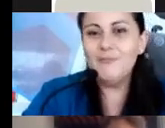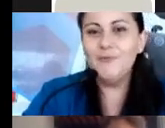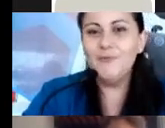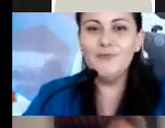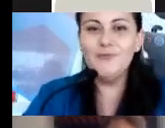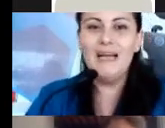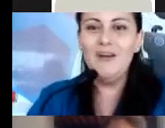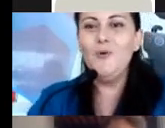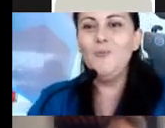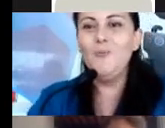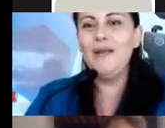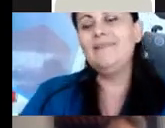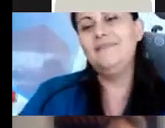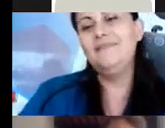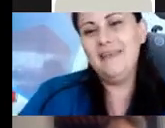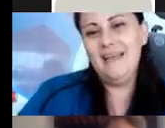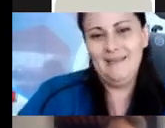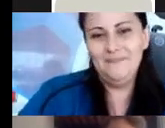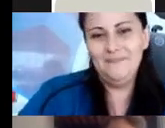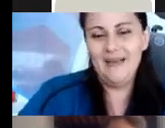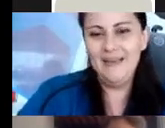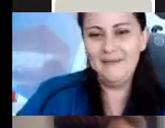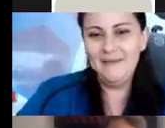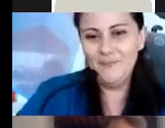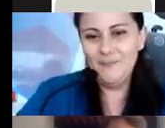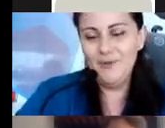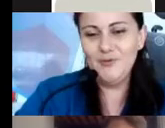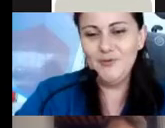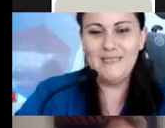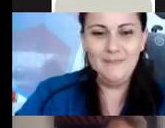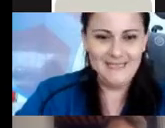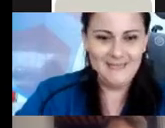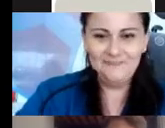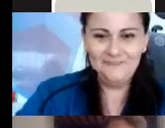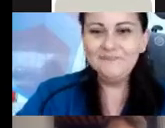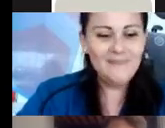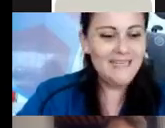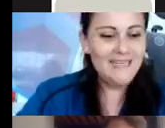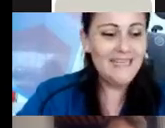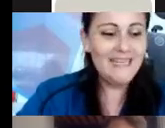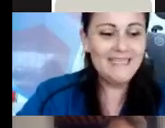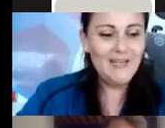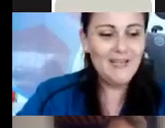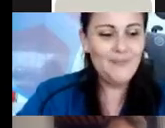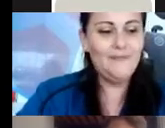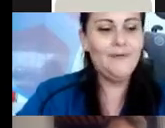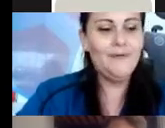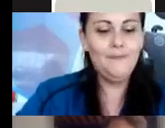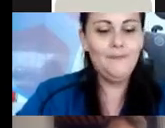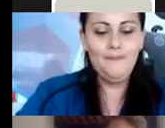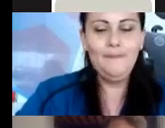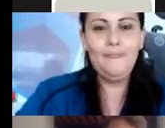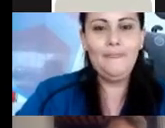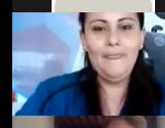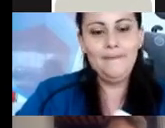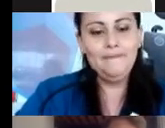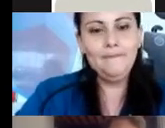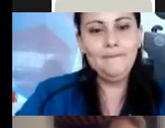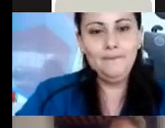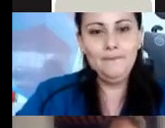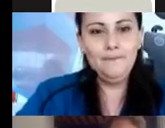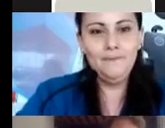de que pudimos darle un buen final a él, por lo menos ese mes. Siguiente, Leo, por favor.